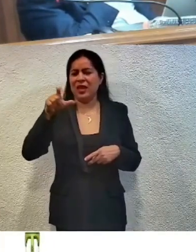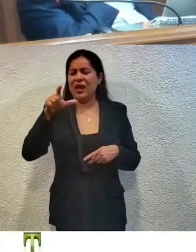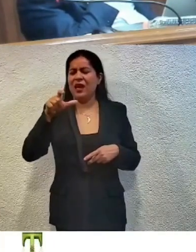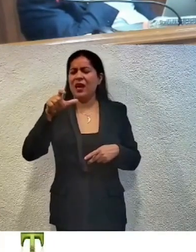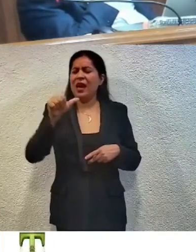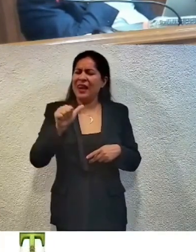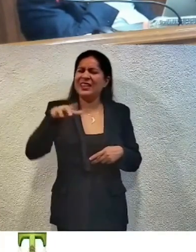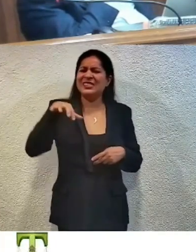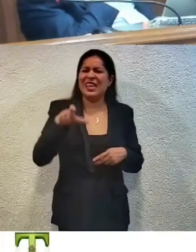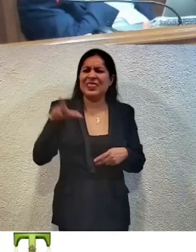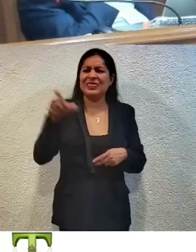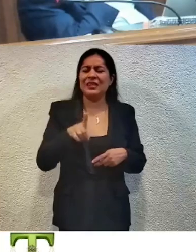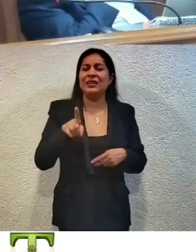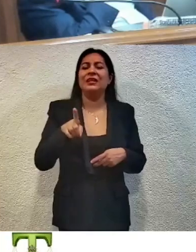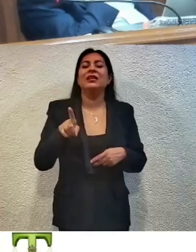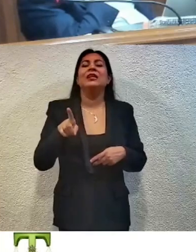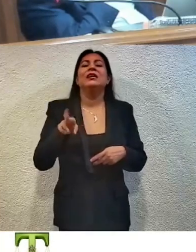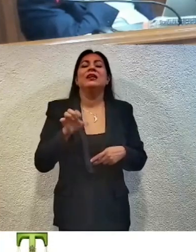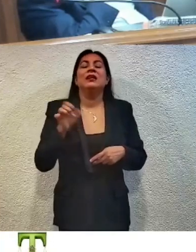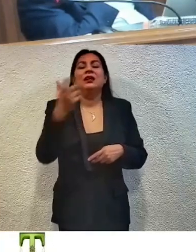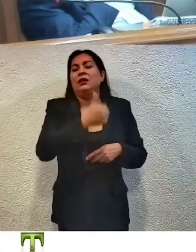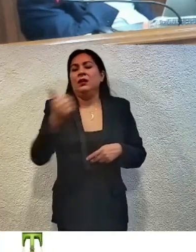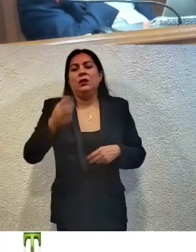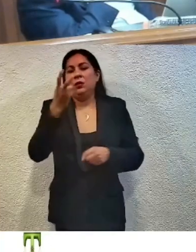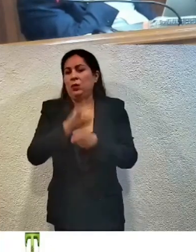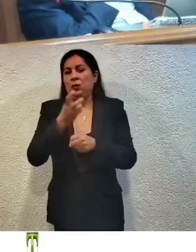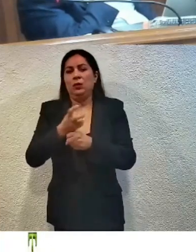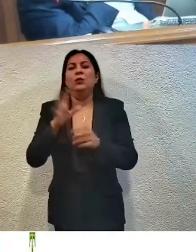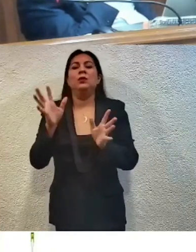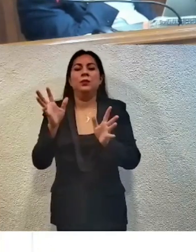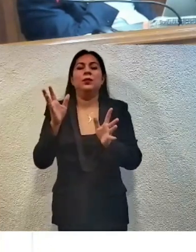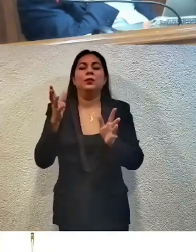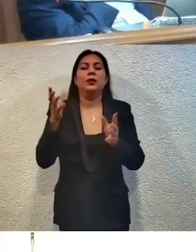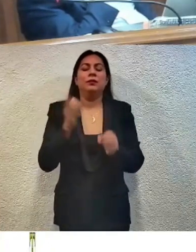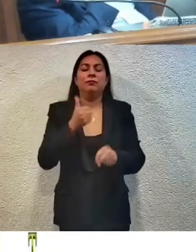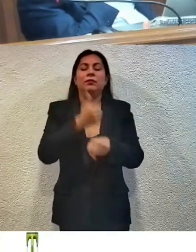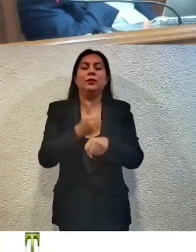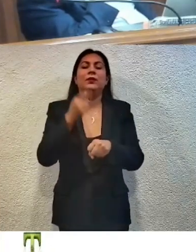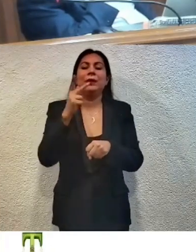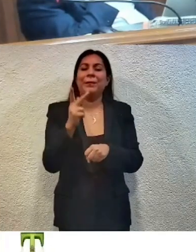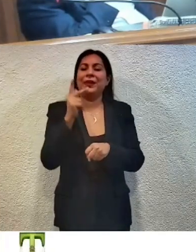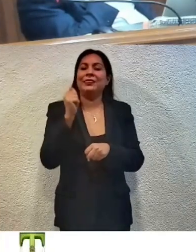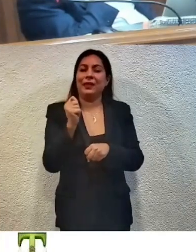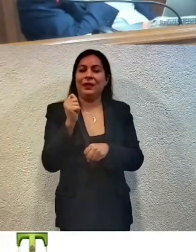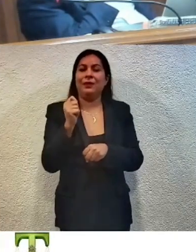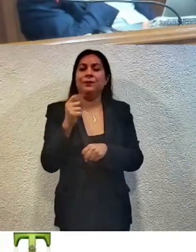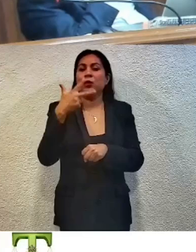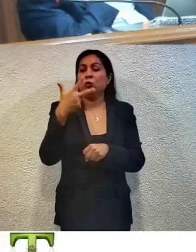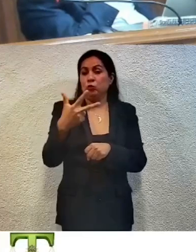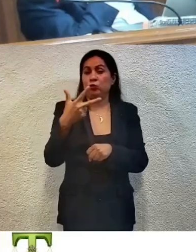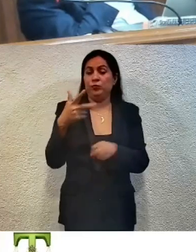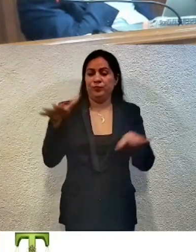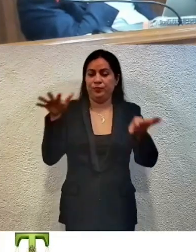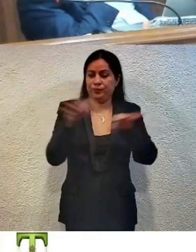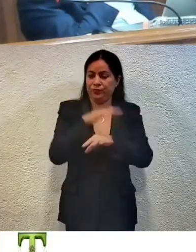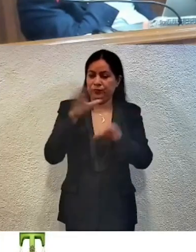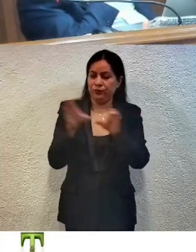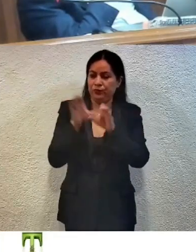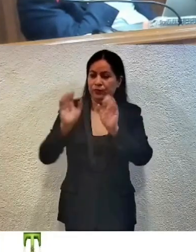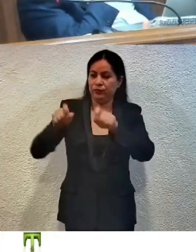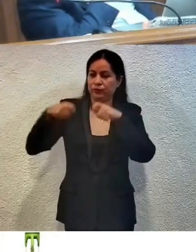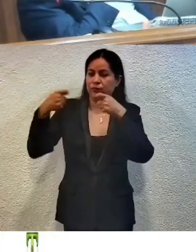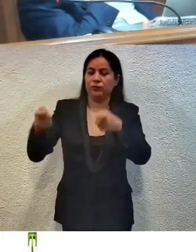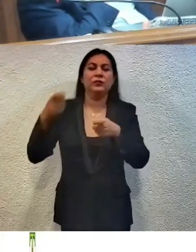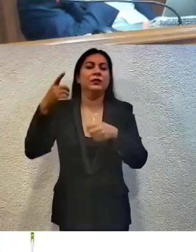Pérez como propietaria y suplente respectivamente, postuladas por el Partido del Trabajo. Octavo, se revoca la constancia de asignación